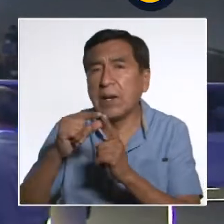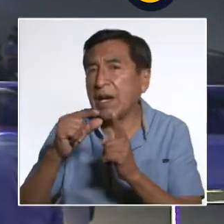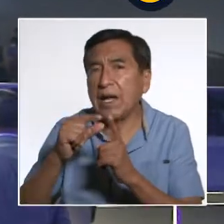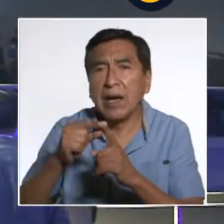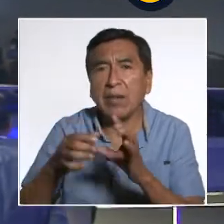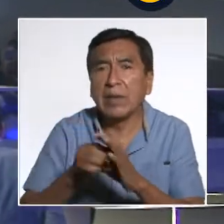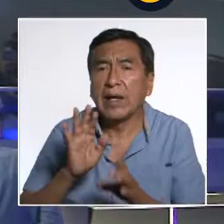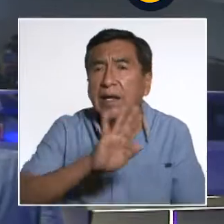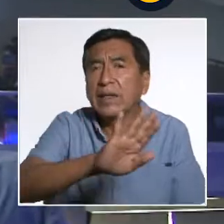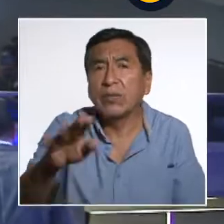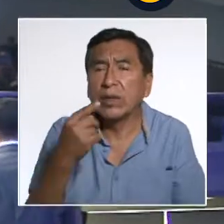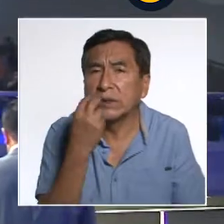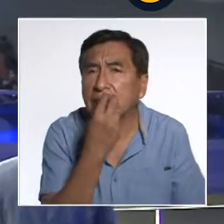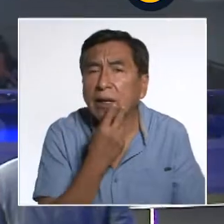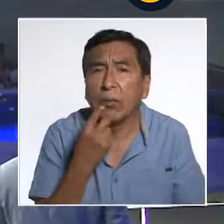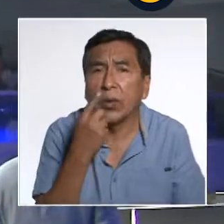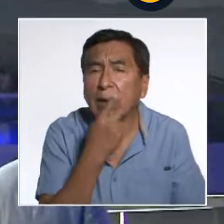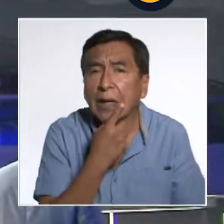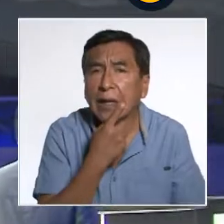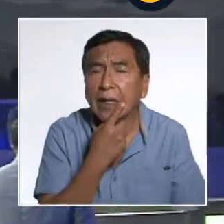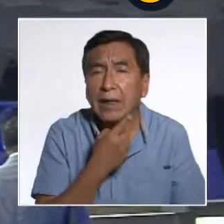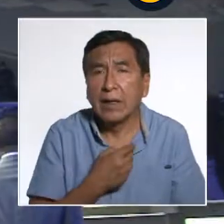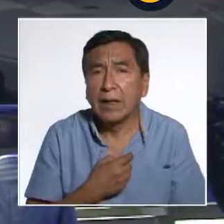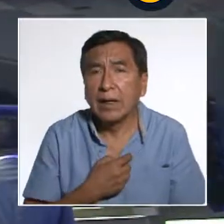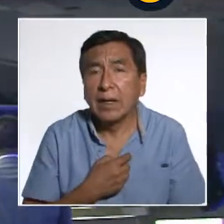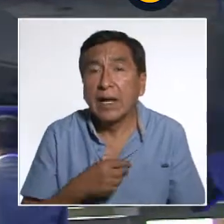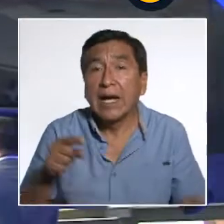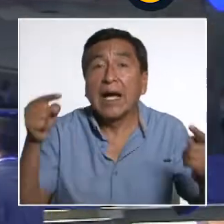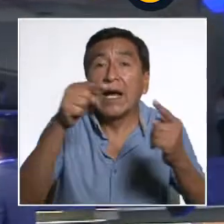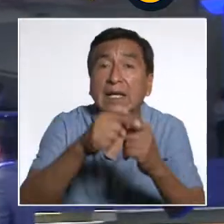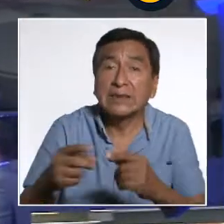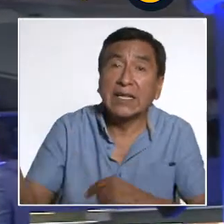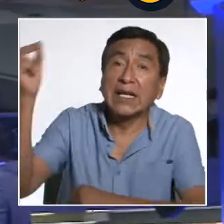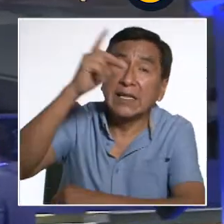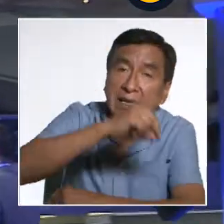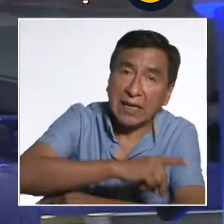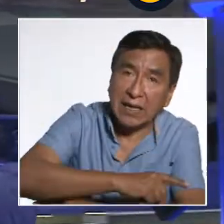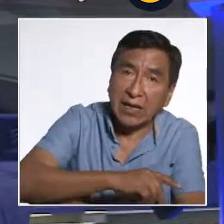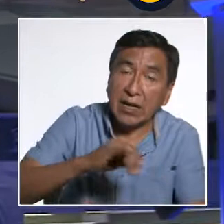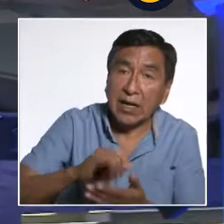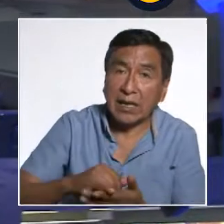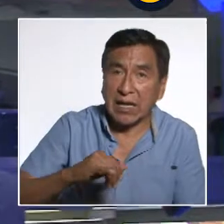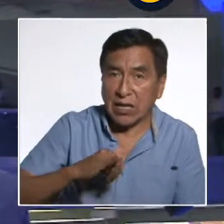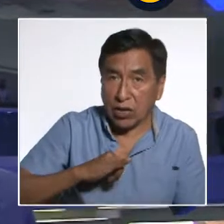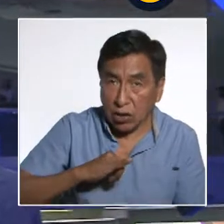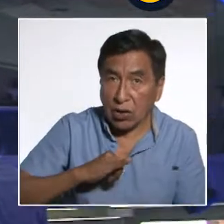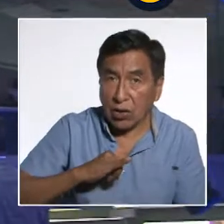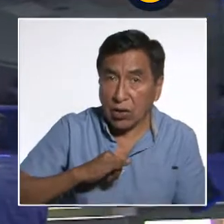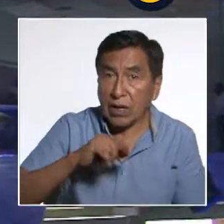de vuestra boca. Tome su asiento, por favor. Hasta el día que yo os